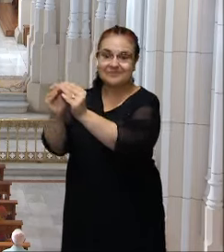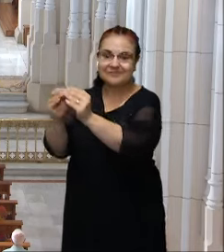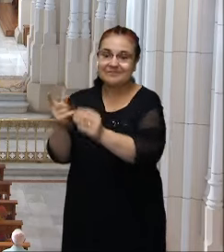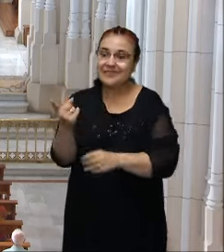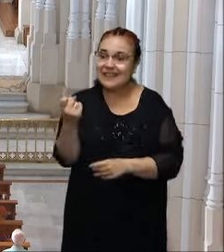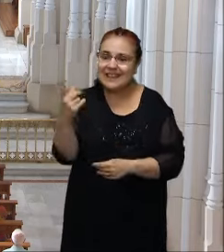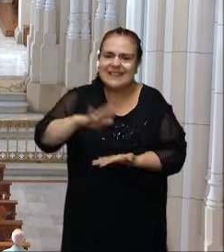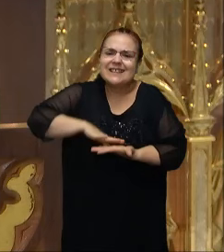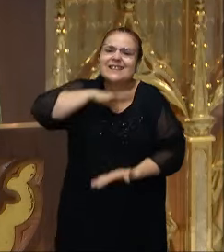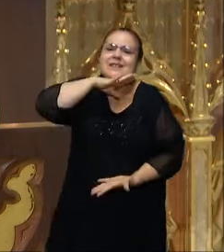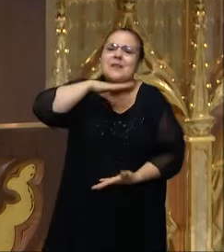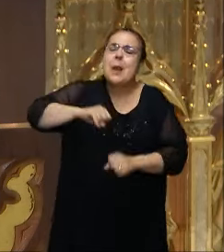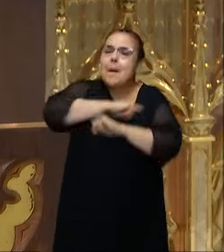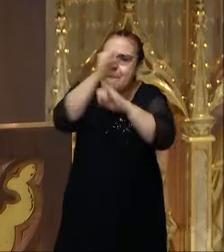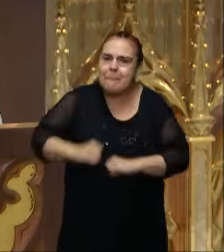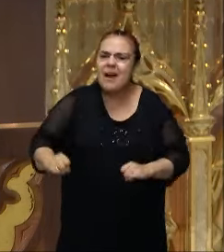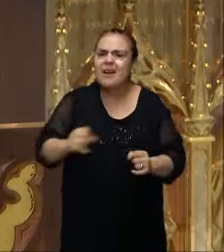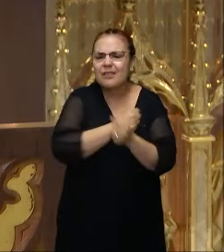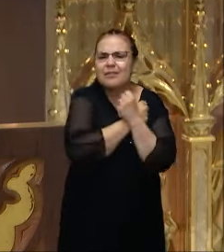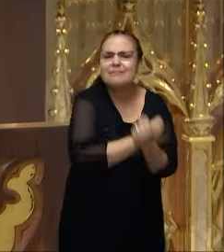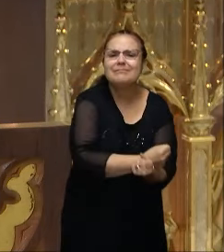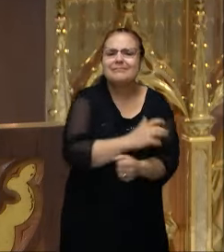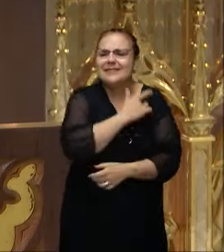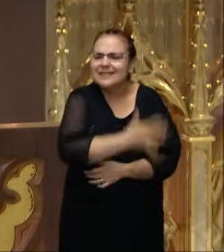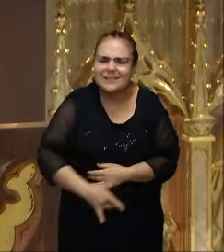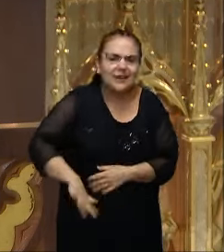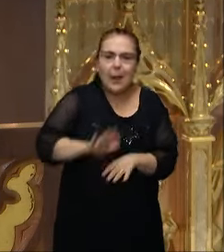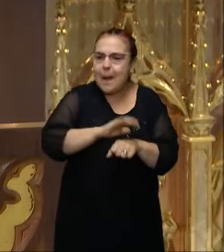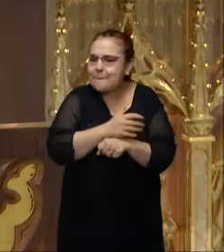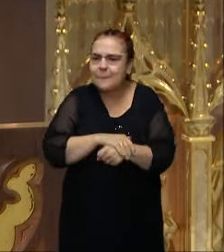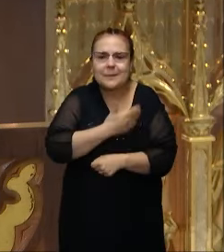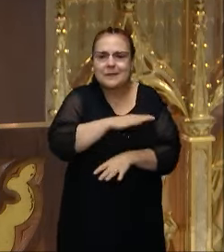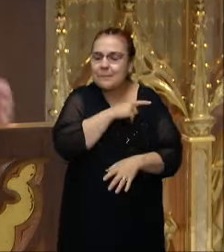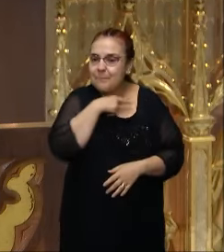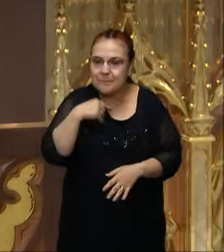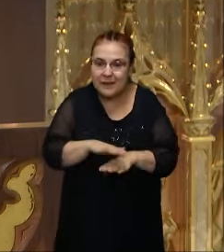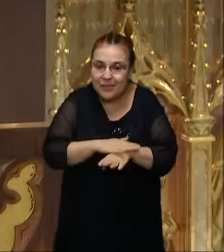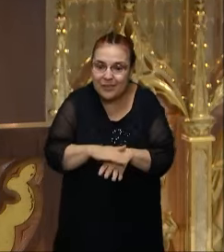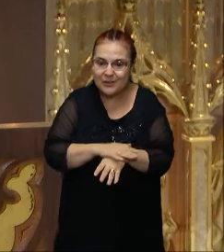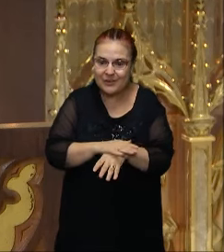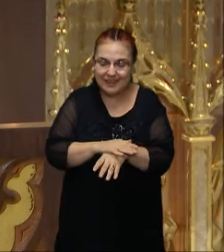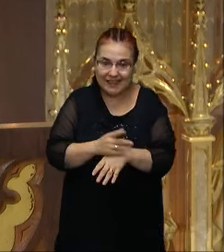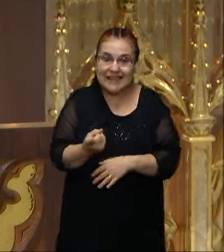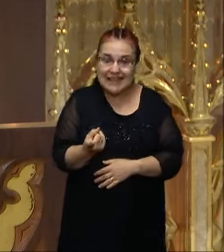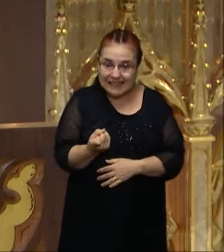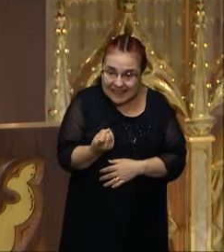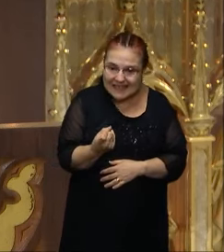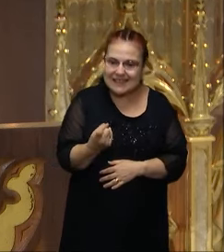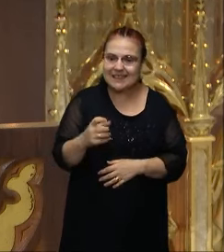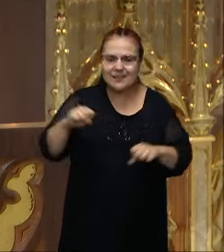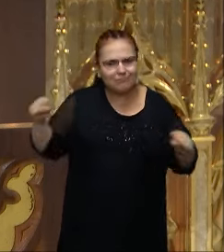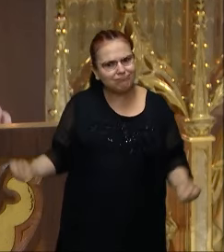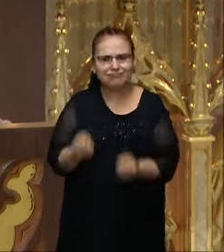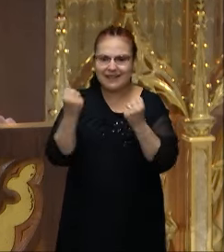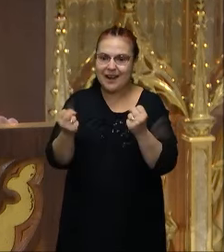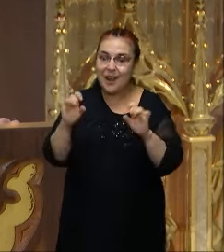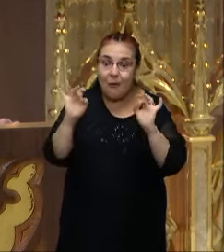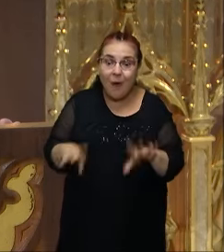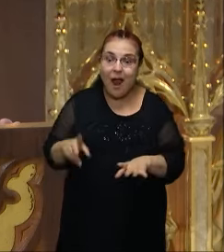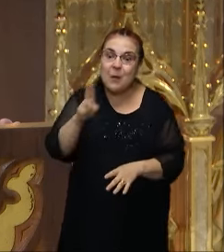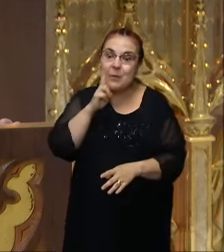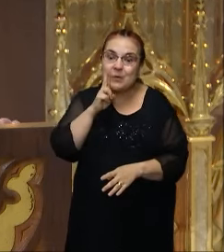de su paz, de su amor, de su misericordia, de su ternura, de su perdón, y que necesitas que te sane como hizo la suegra de